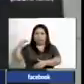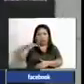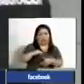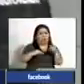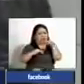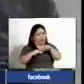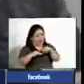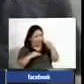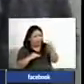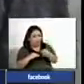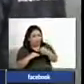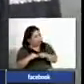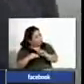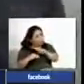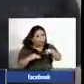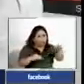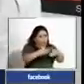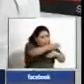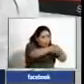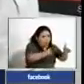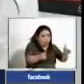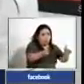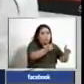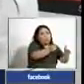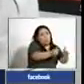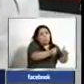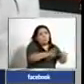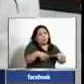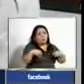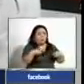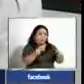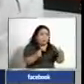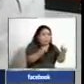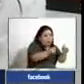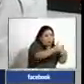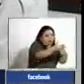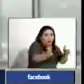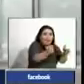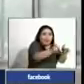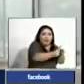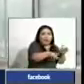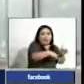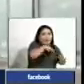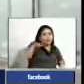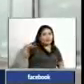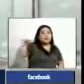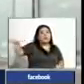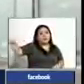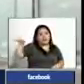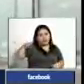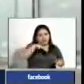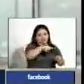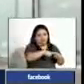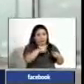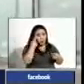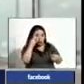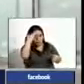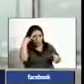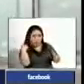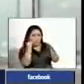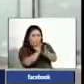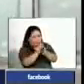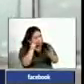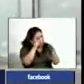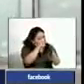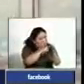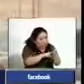que debía cumplir con una cuarentena y fue así como lo trasladaron a la vía centroamericana. En ese lugar, su esposa asegura que